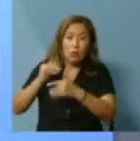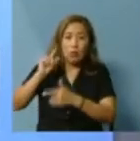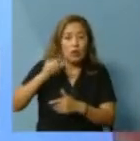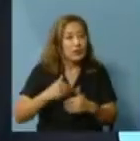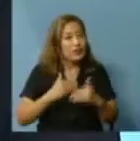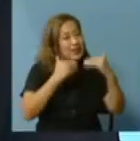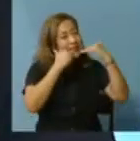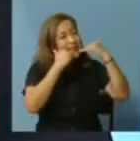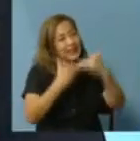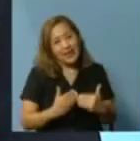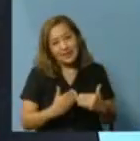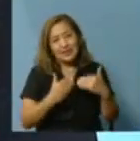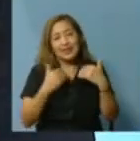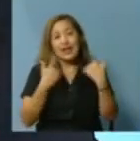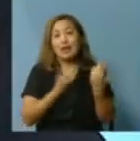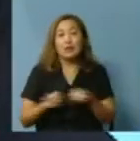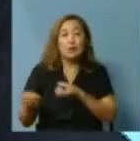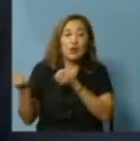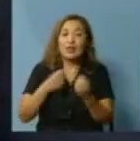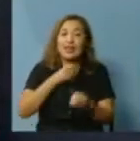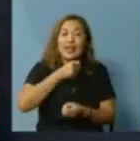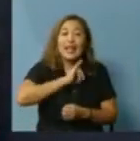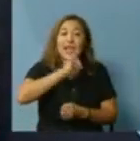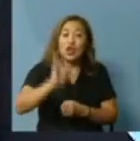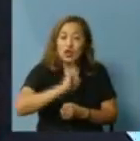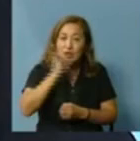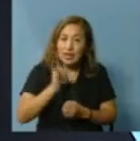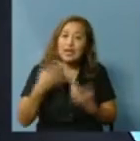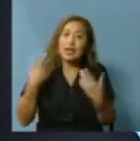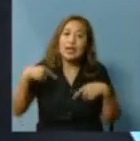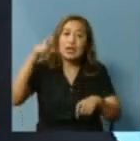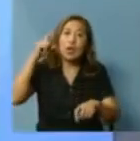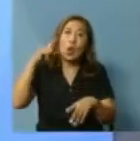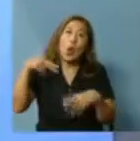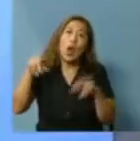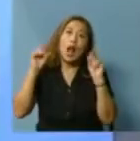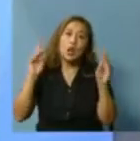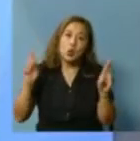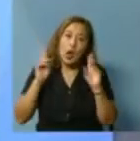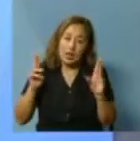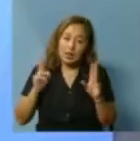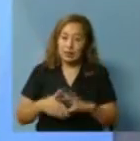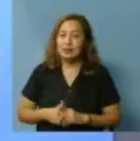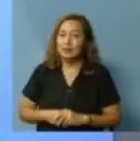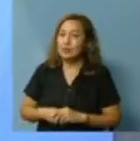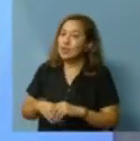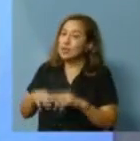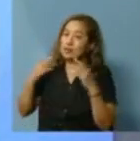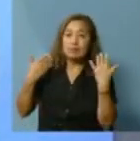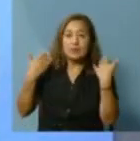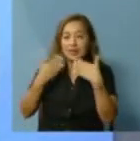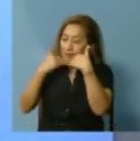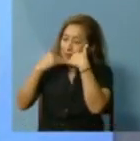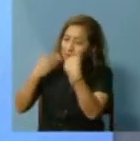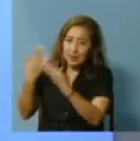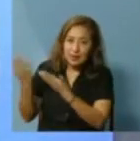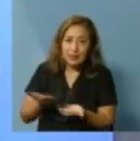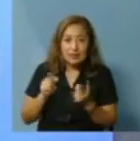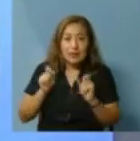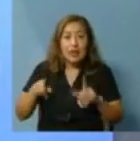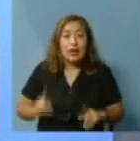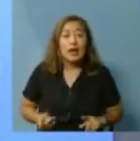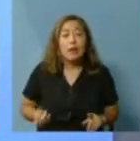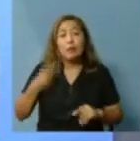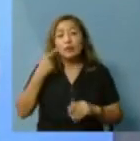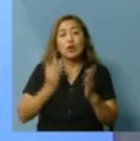muchísimas gracias ministro por la nota y esperemos lo mejor para el sector productivo de la provincia por supuesto gracias a ustedes bueno